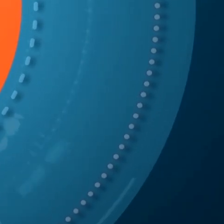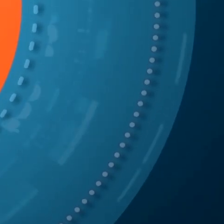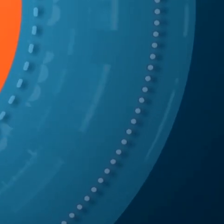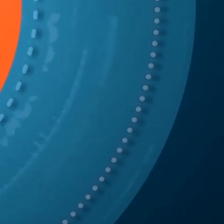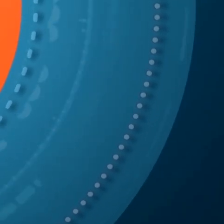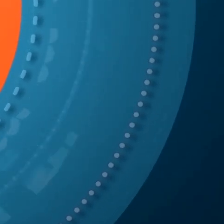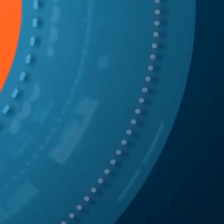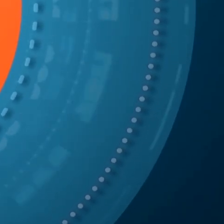¡Gracias! ¡Gracias!